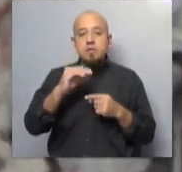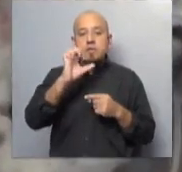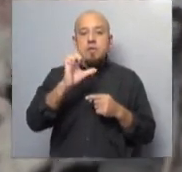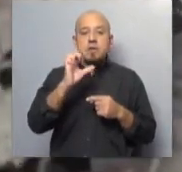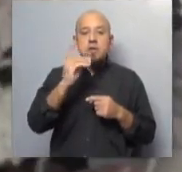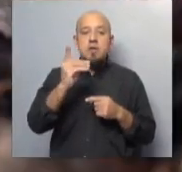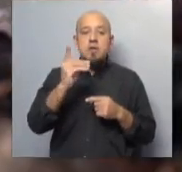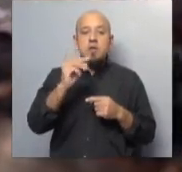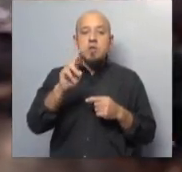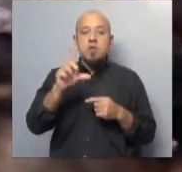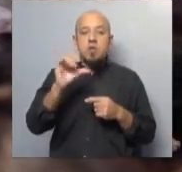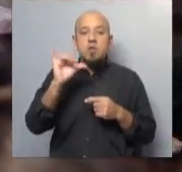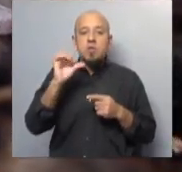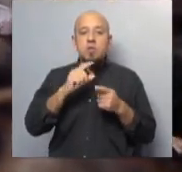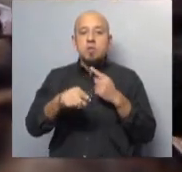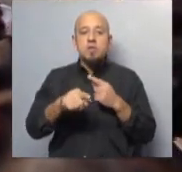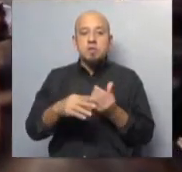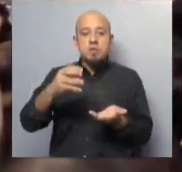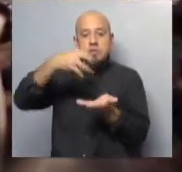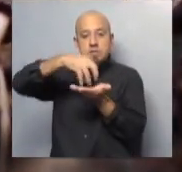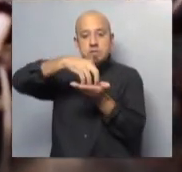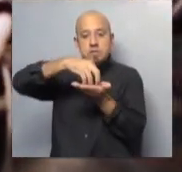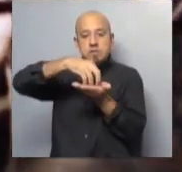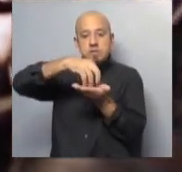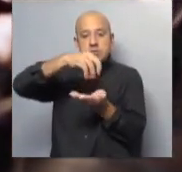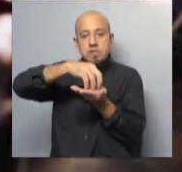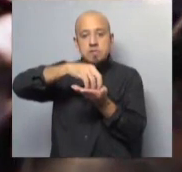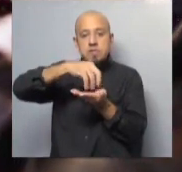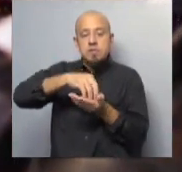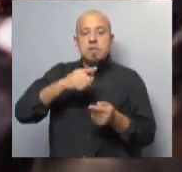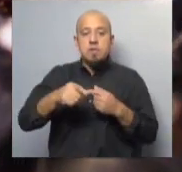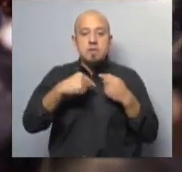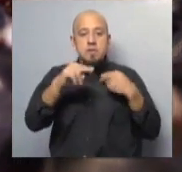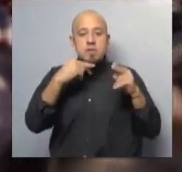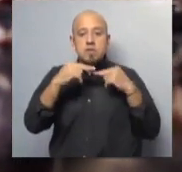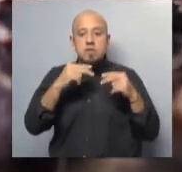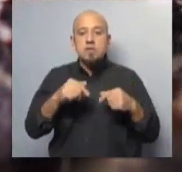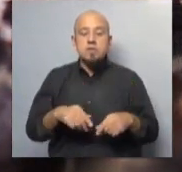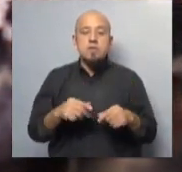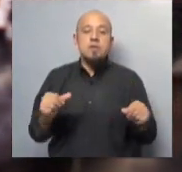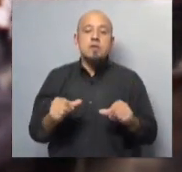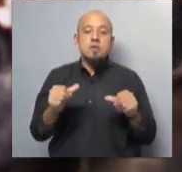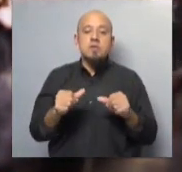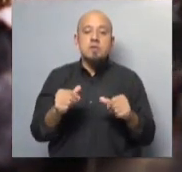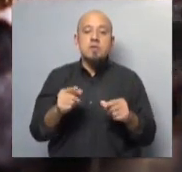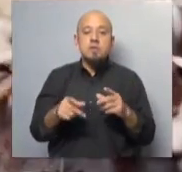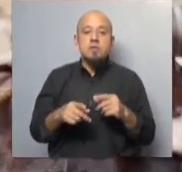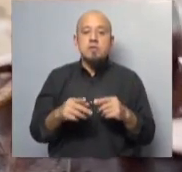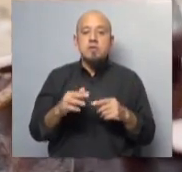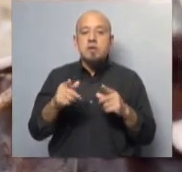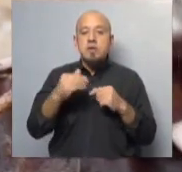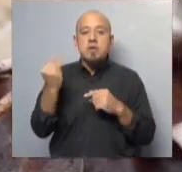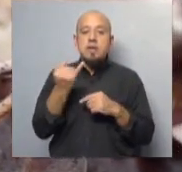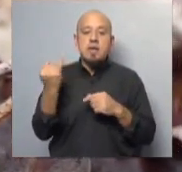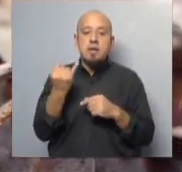el que no sabe quién es el famoso porcini, sí. El hongo que a nivel gastronómico es el que inició la industria del fungi seco